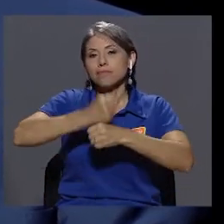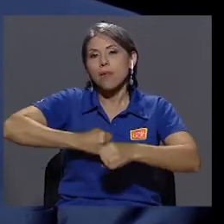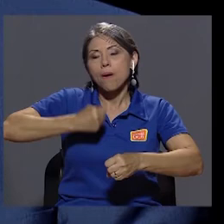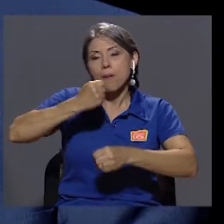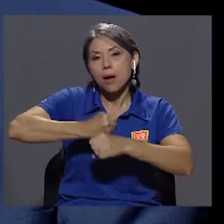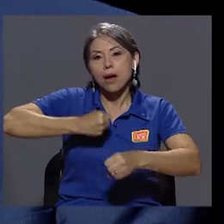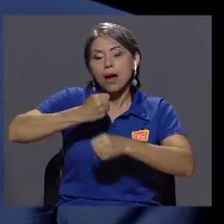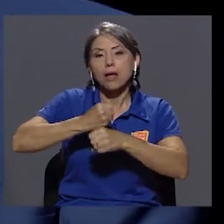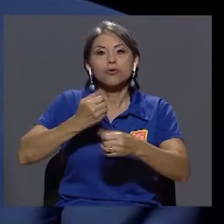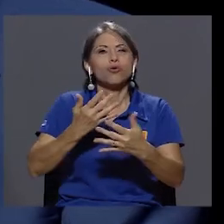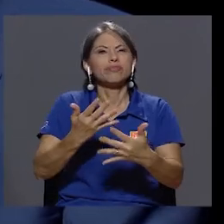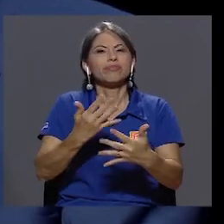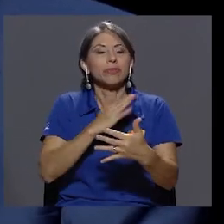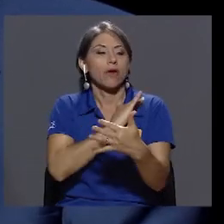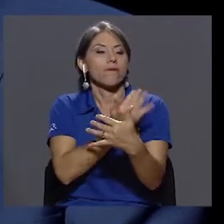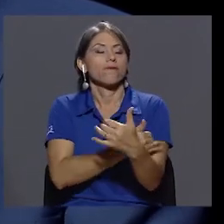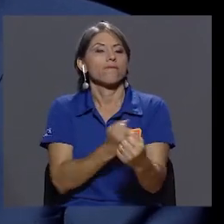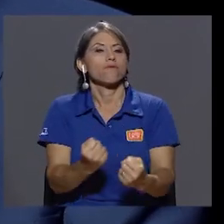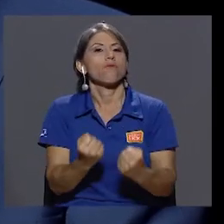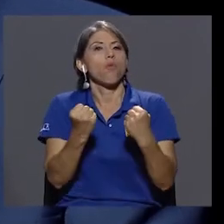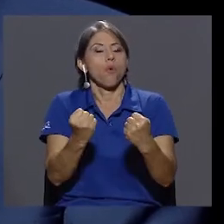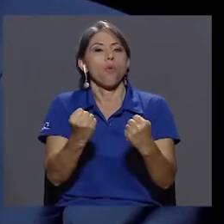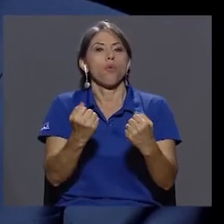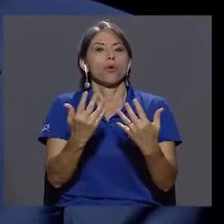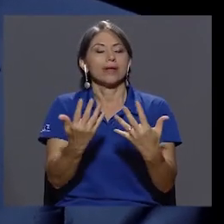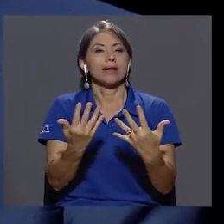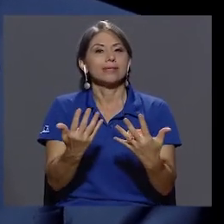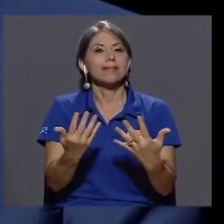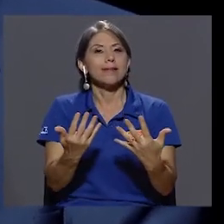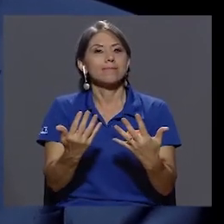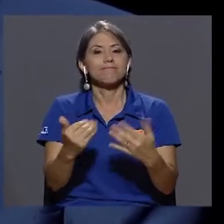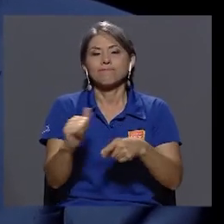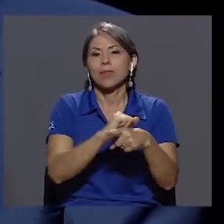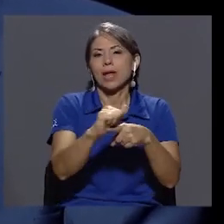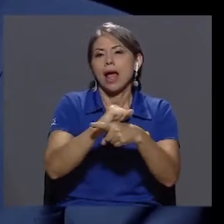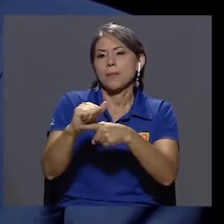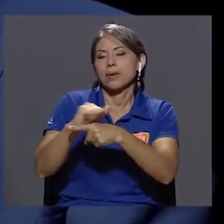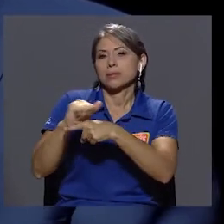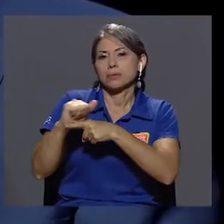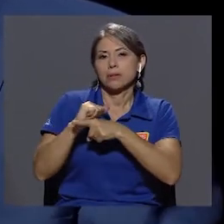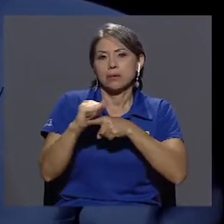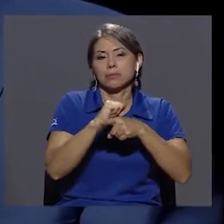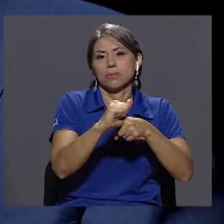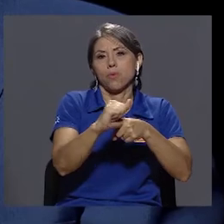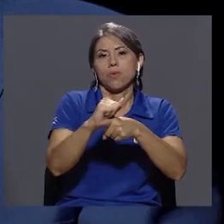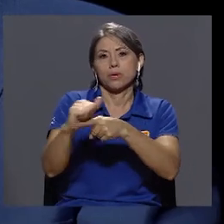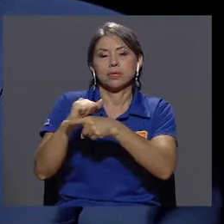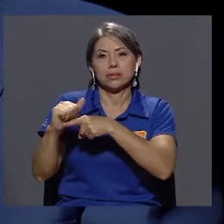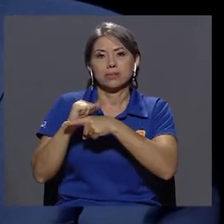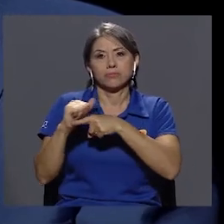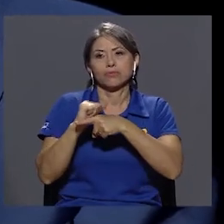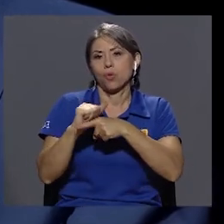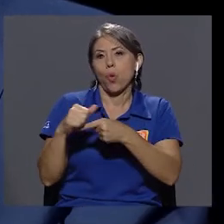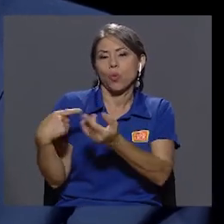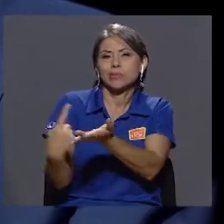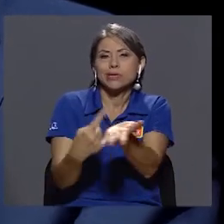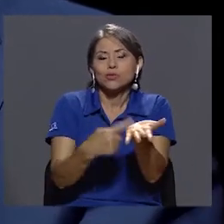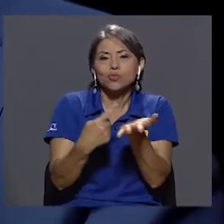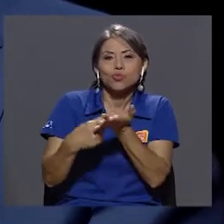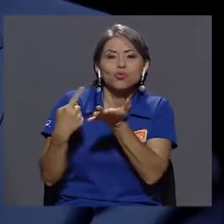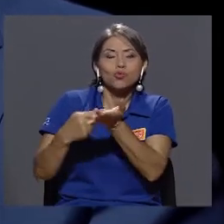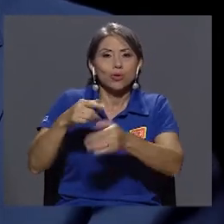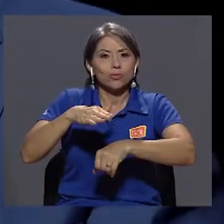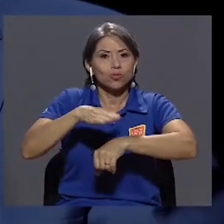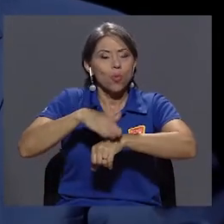mucho en fortalecer las capacitaciones o discusiones del